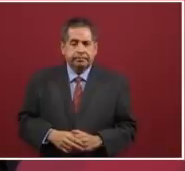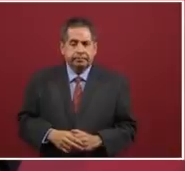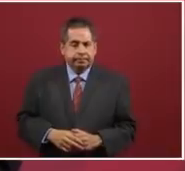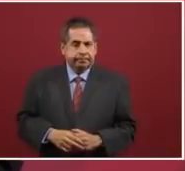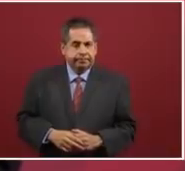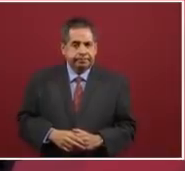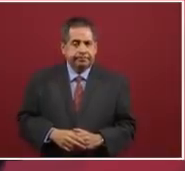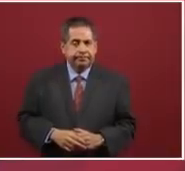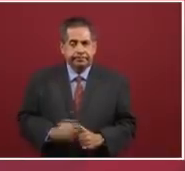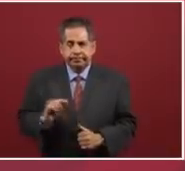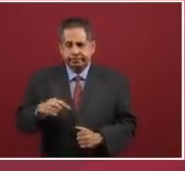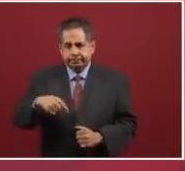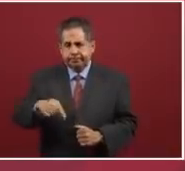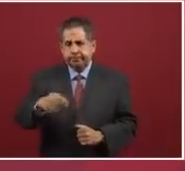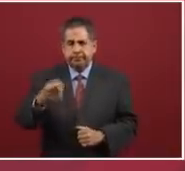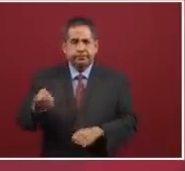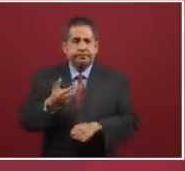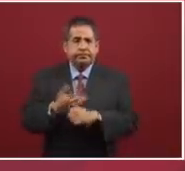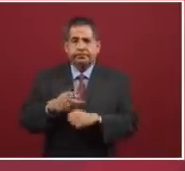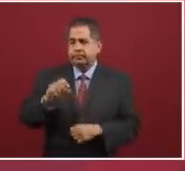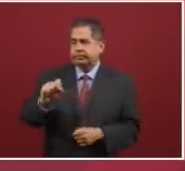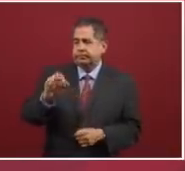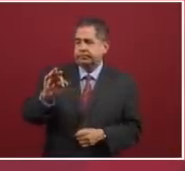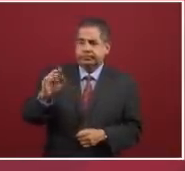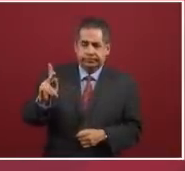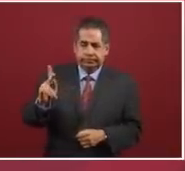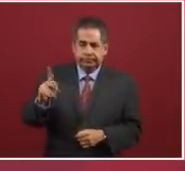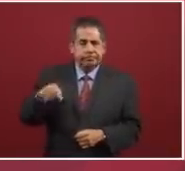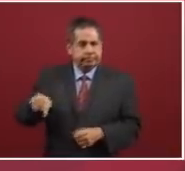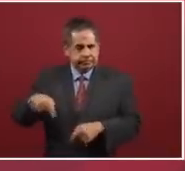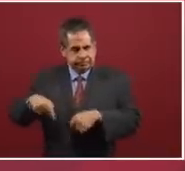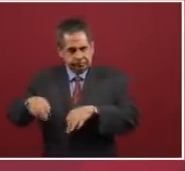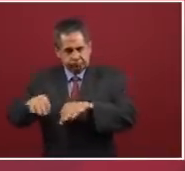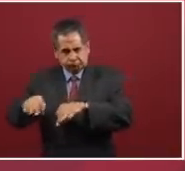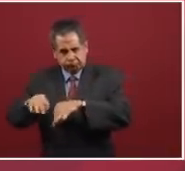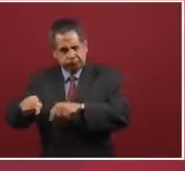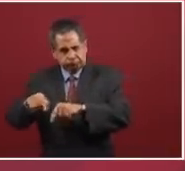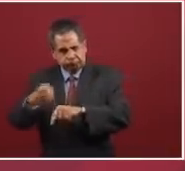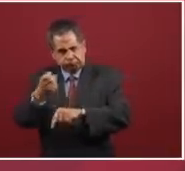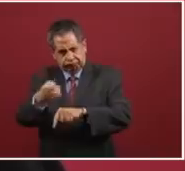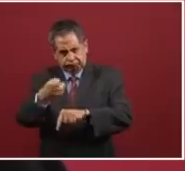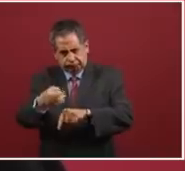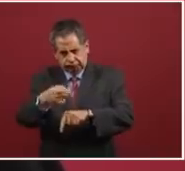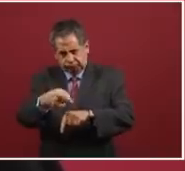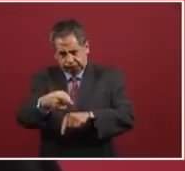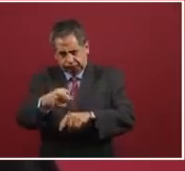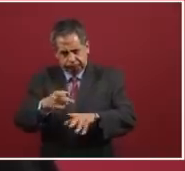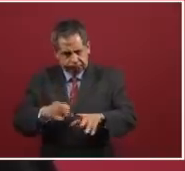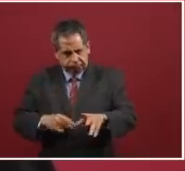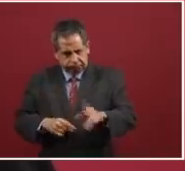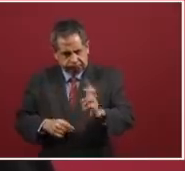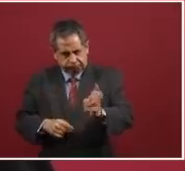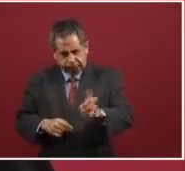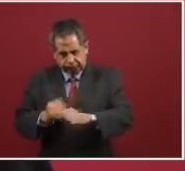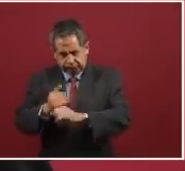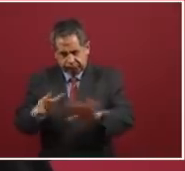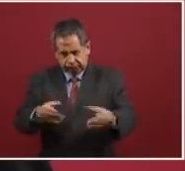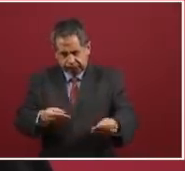la Secretaría de la Función Pública trabajando en ese